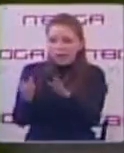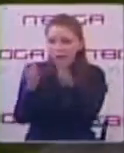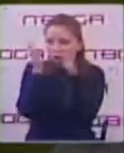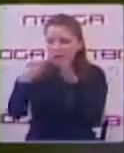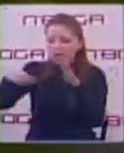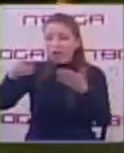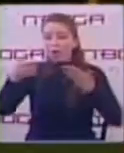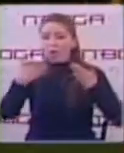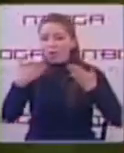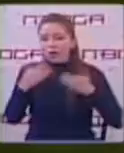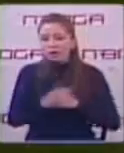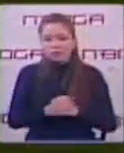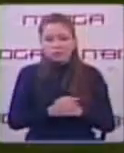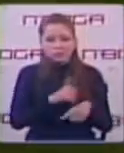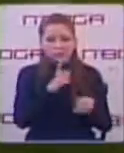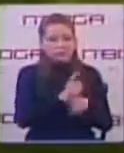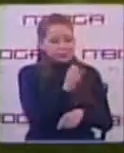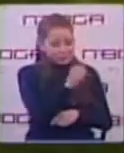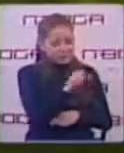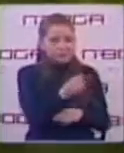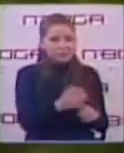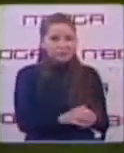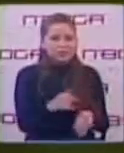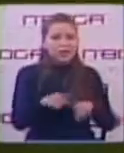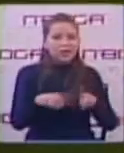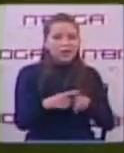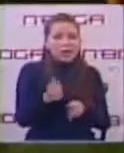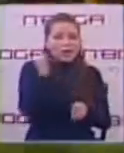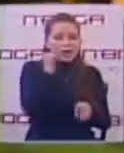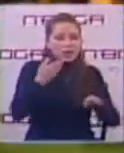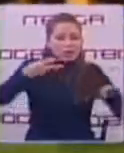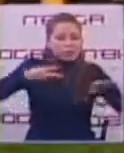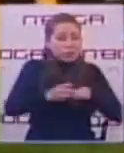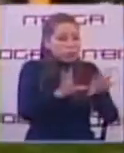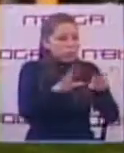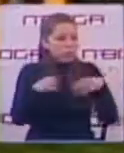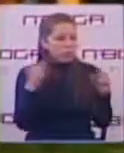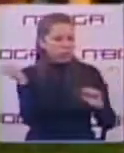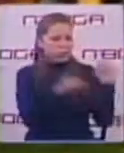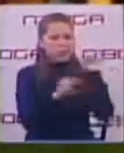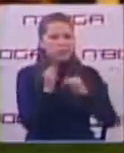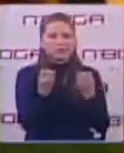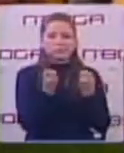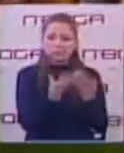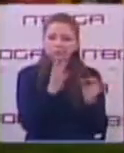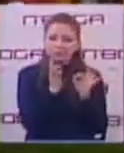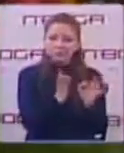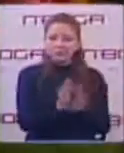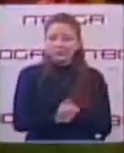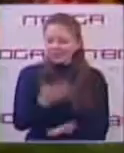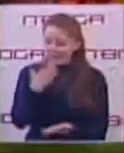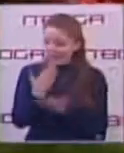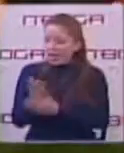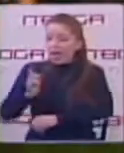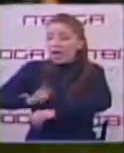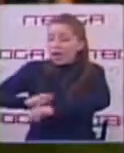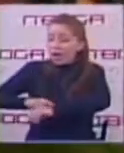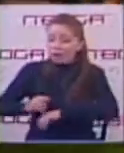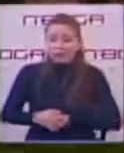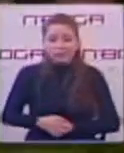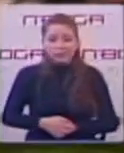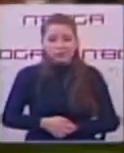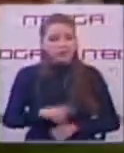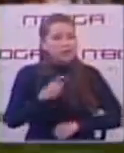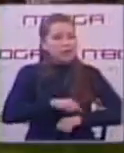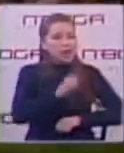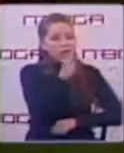los guayaquileños. Sí, definitivamente. Ya ayer inauguramos y hemos tenido una gran acogida. Perfecto, muchísimas gracias. ¿Los horarios? Estamos